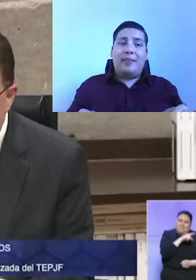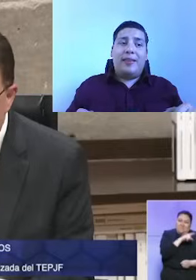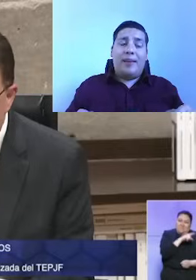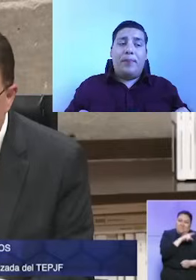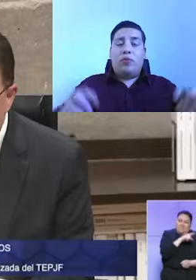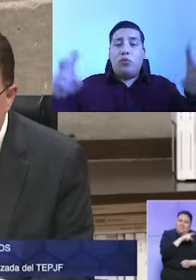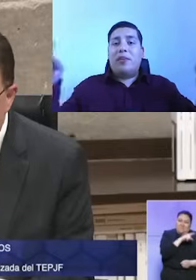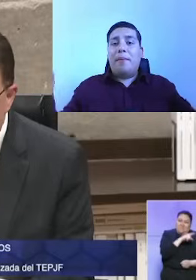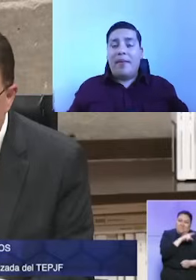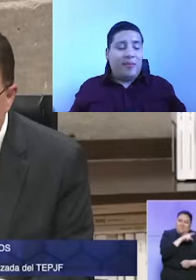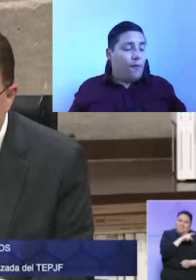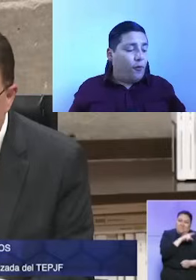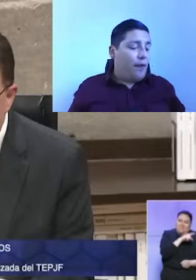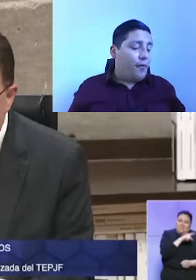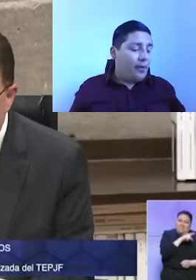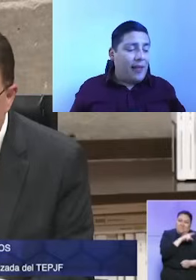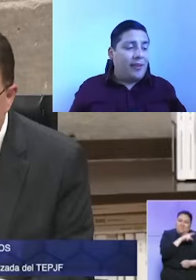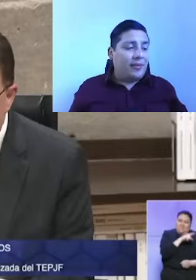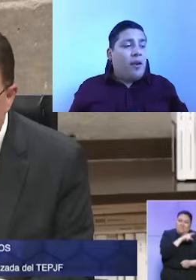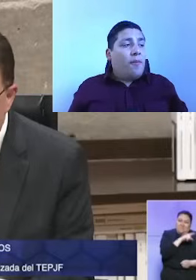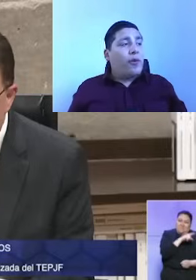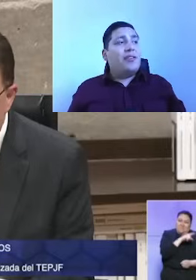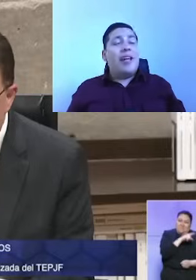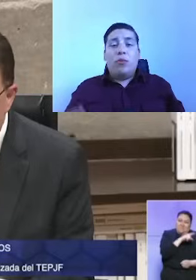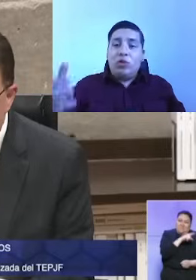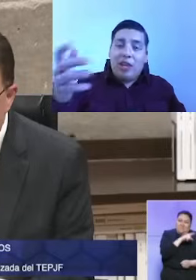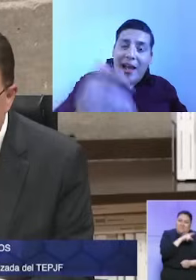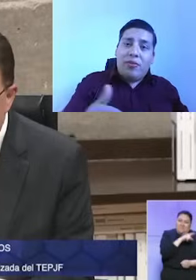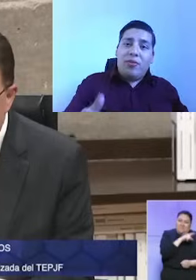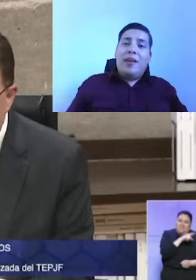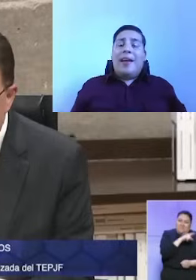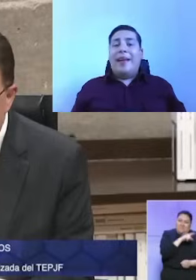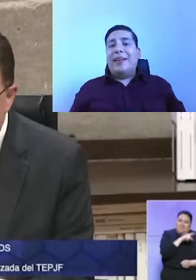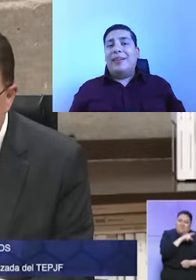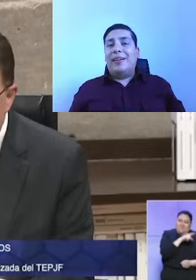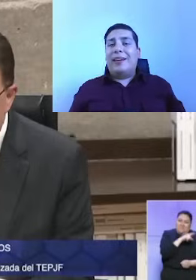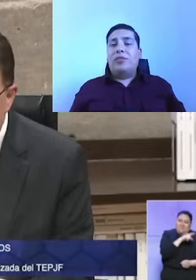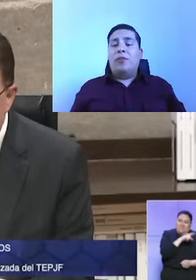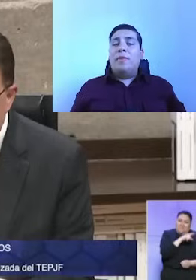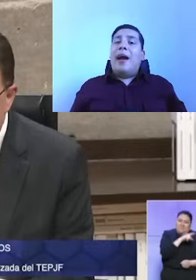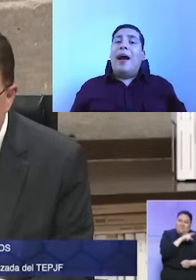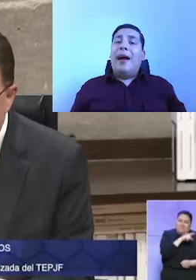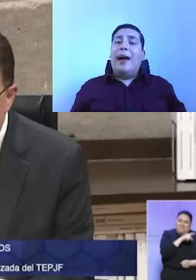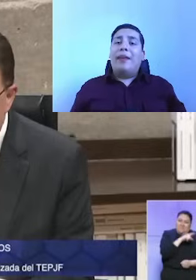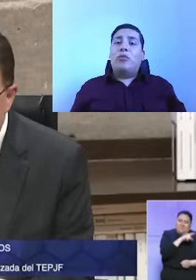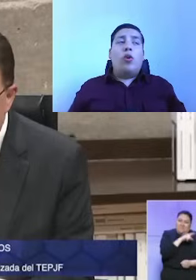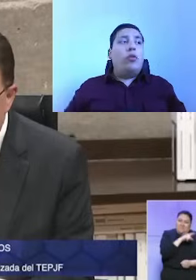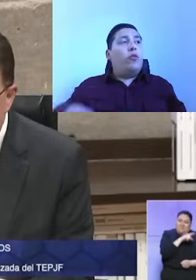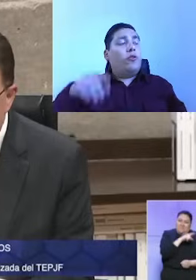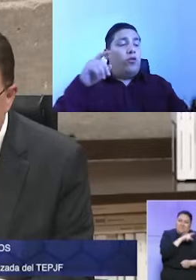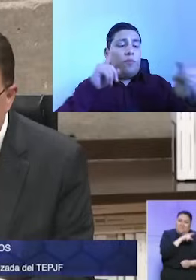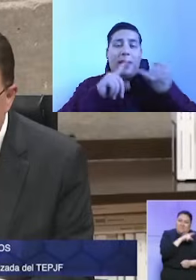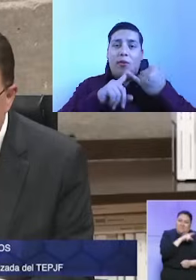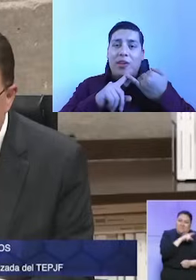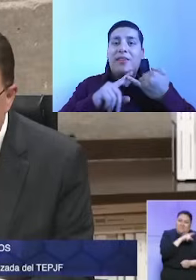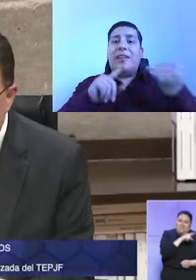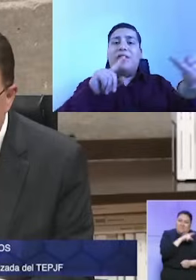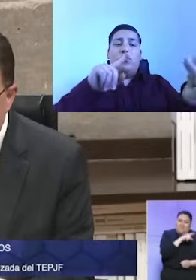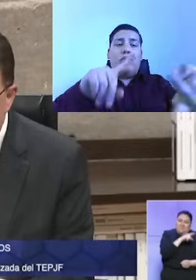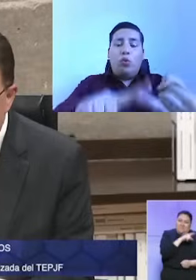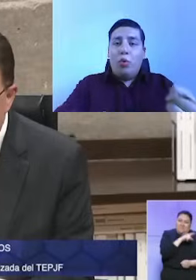prianistas, las que presuntamente fueron afectadas, pues denunciaron en este caso a todos